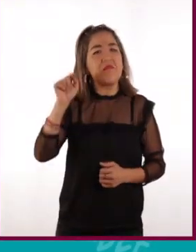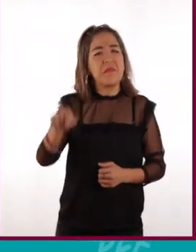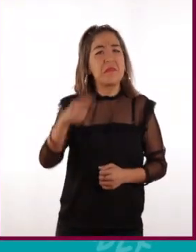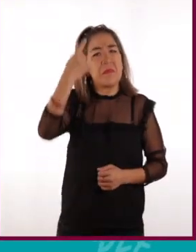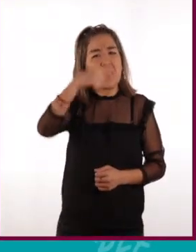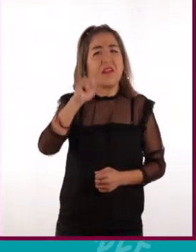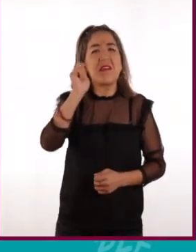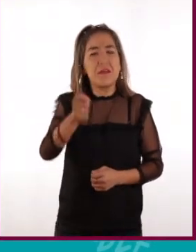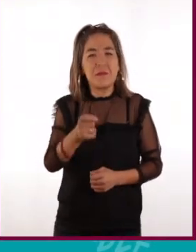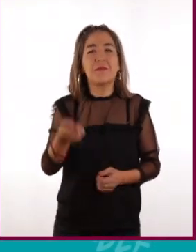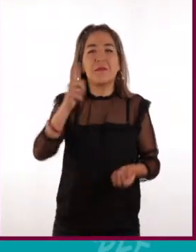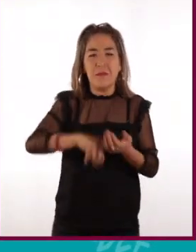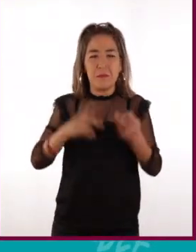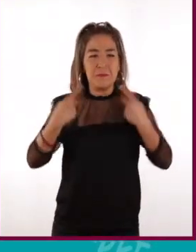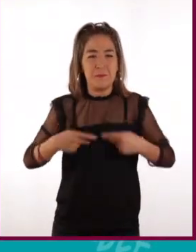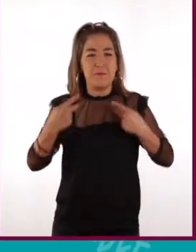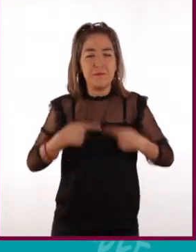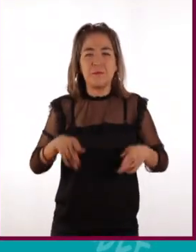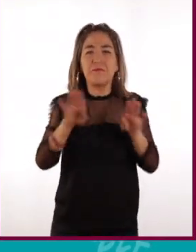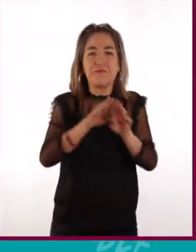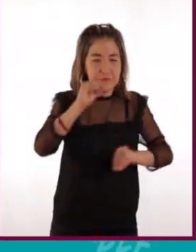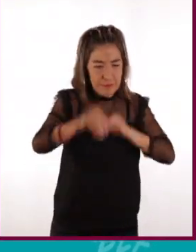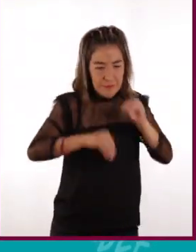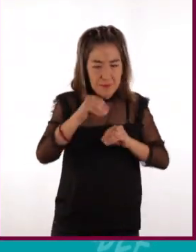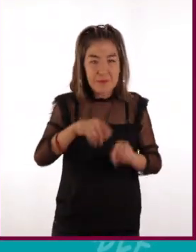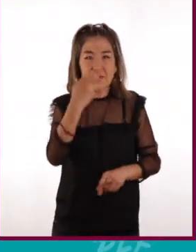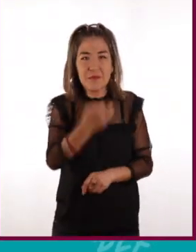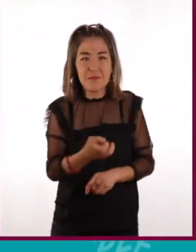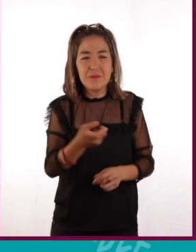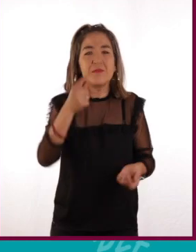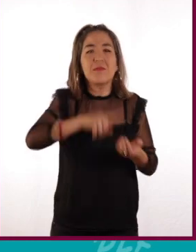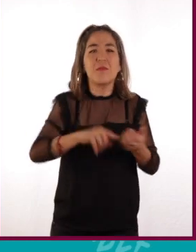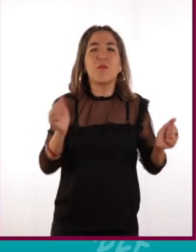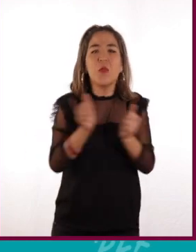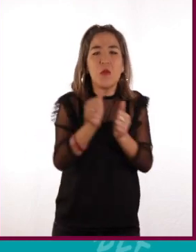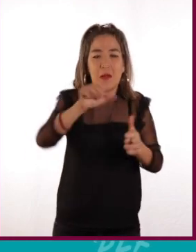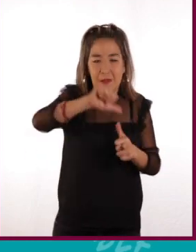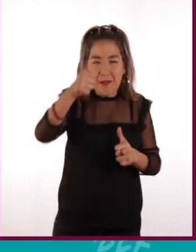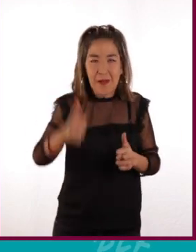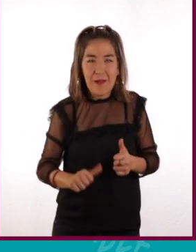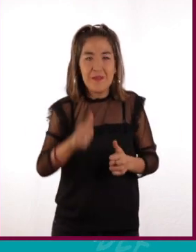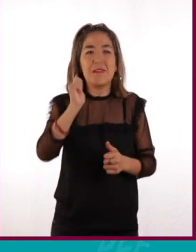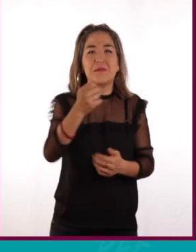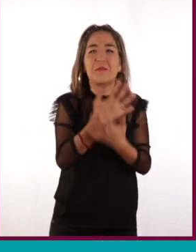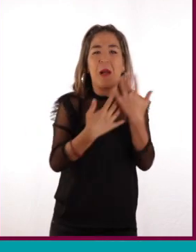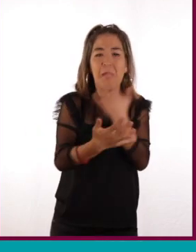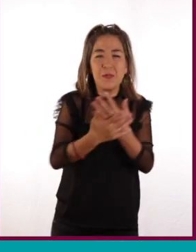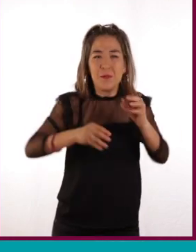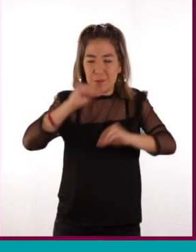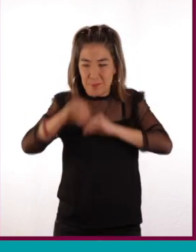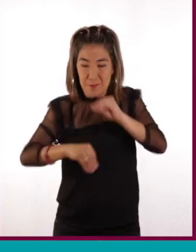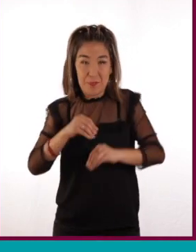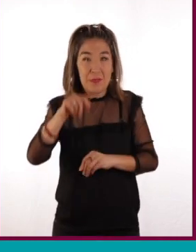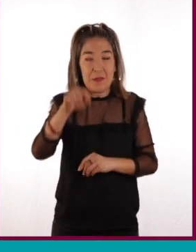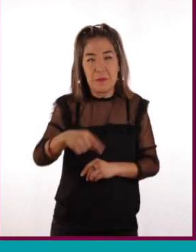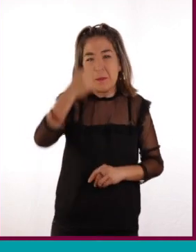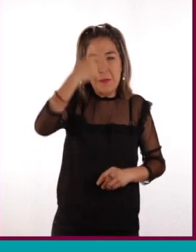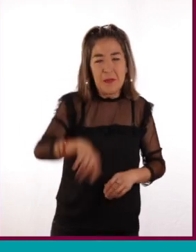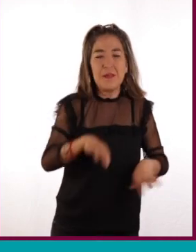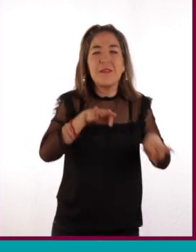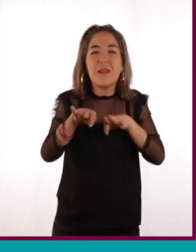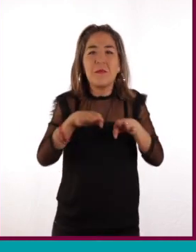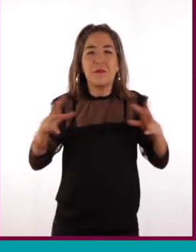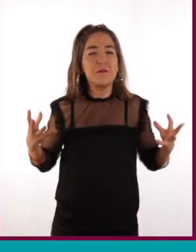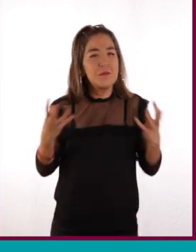como resultado de que los diseñadores de esta corriente buscaron sintetizar el arte con la manufactura, con la idea de que